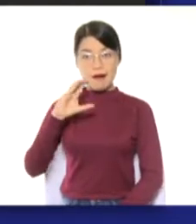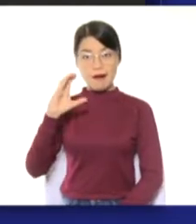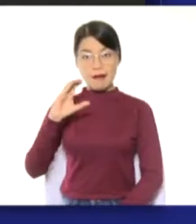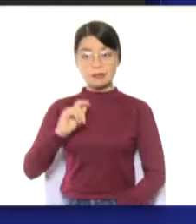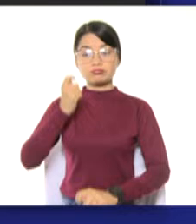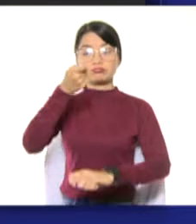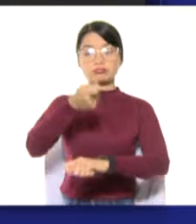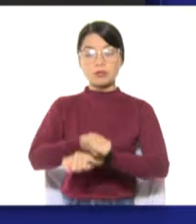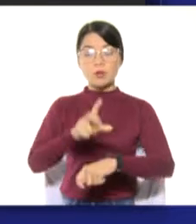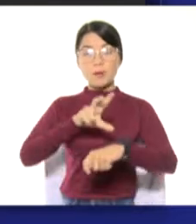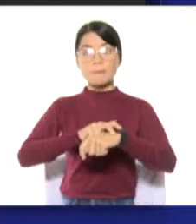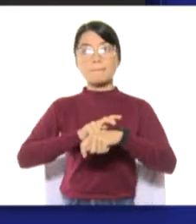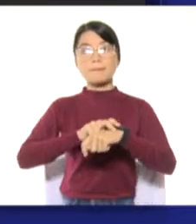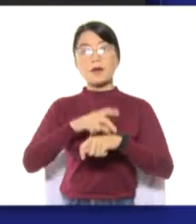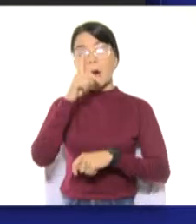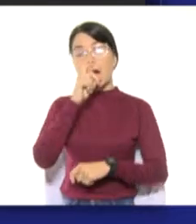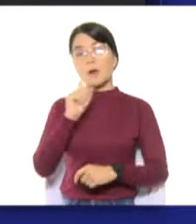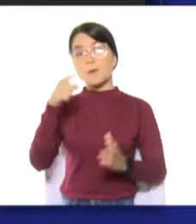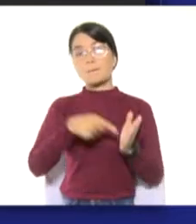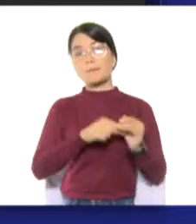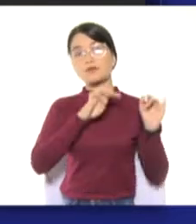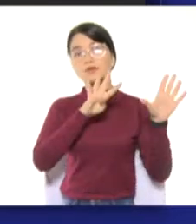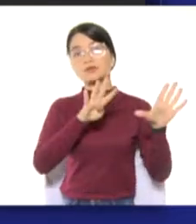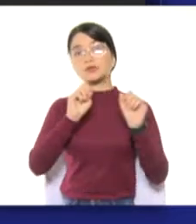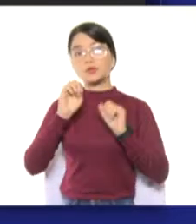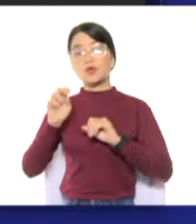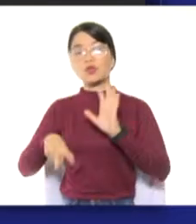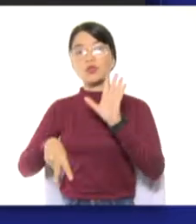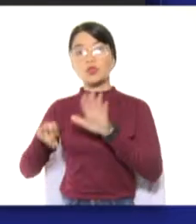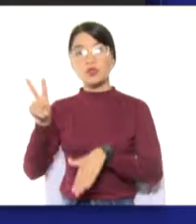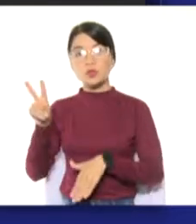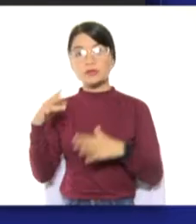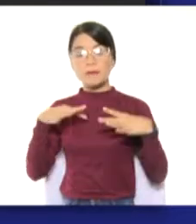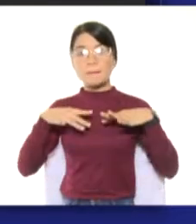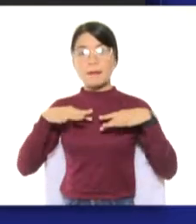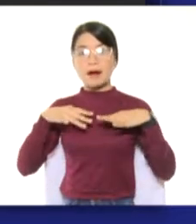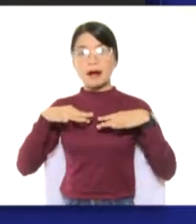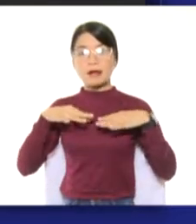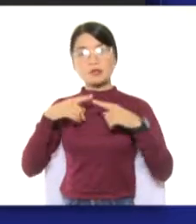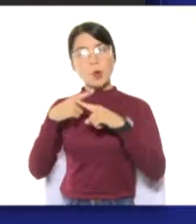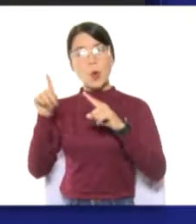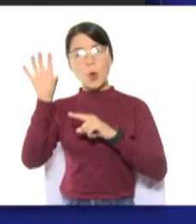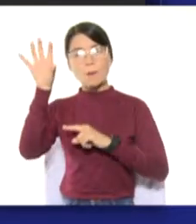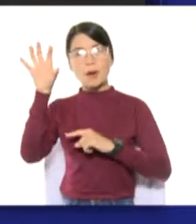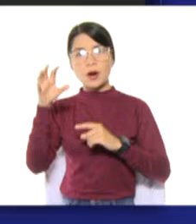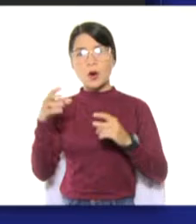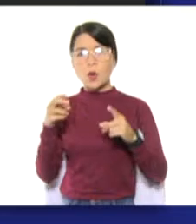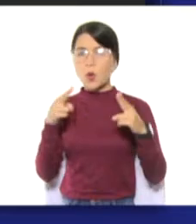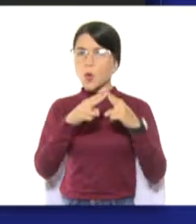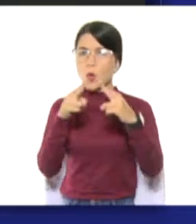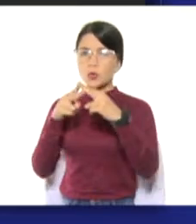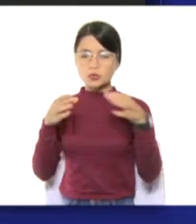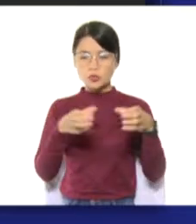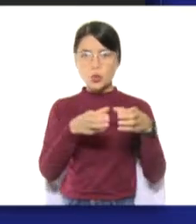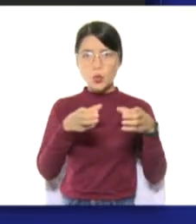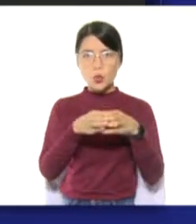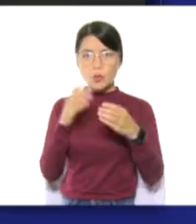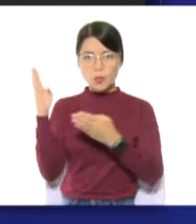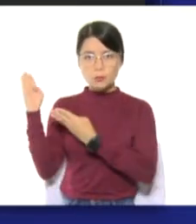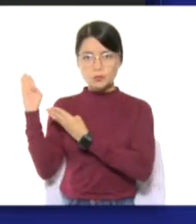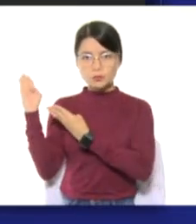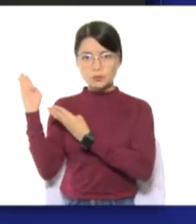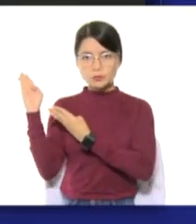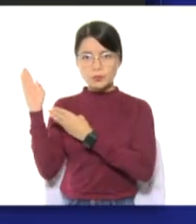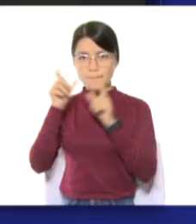médico. En el año 1912, en unas vacaciones en Curazao, conoció una tropa de scouts holandeses. Y